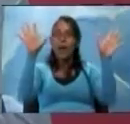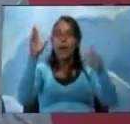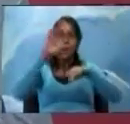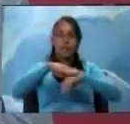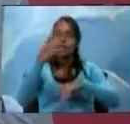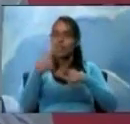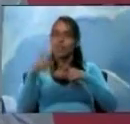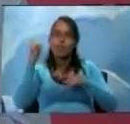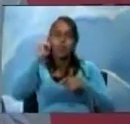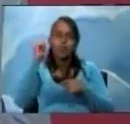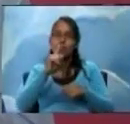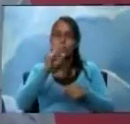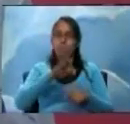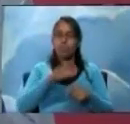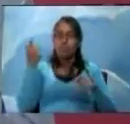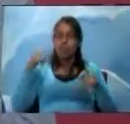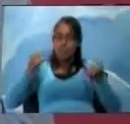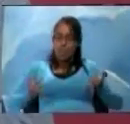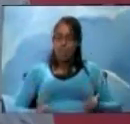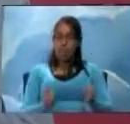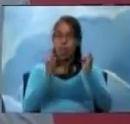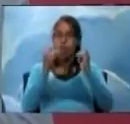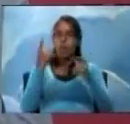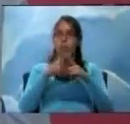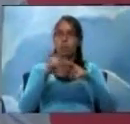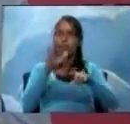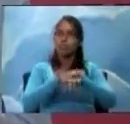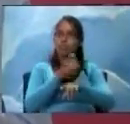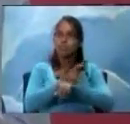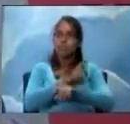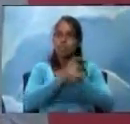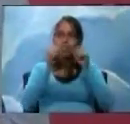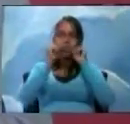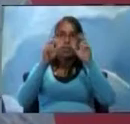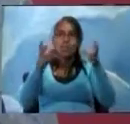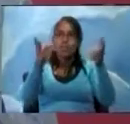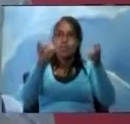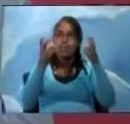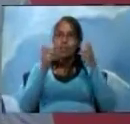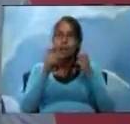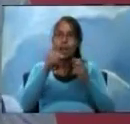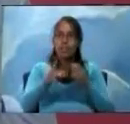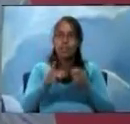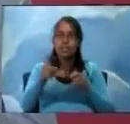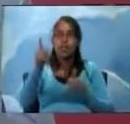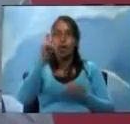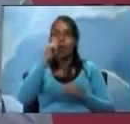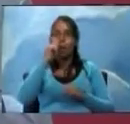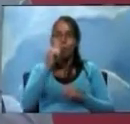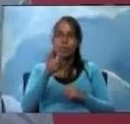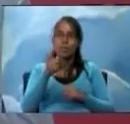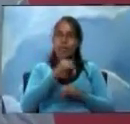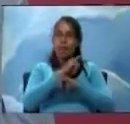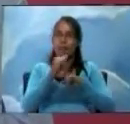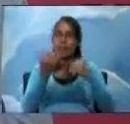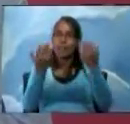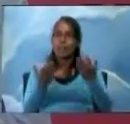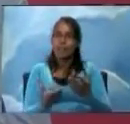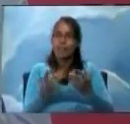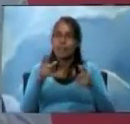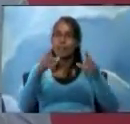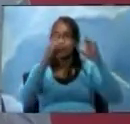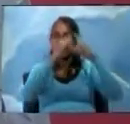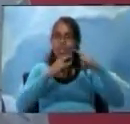aquella mujer no podía tener hijo, pero a causa de la bendición de haber recibido a ese hombre, de haber dado